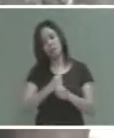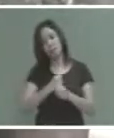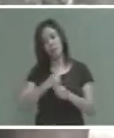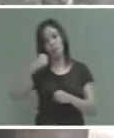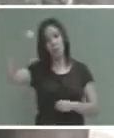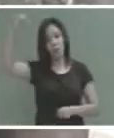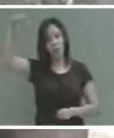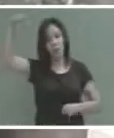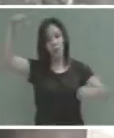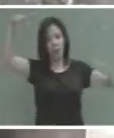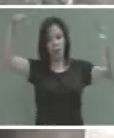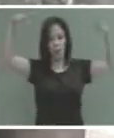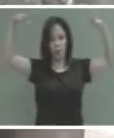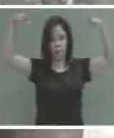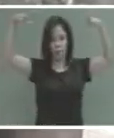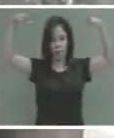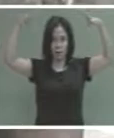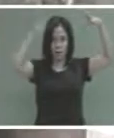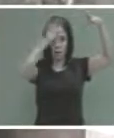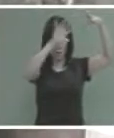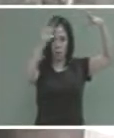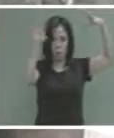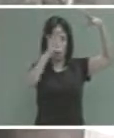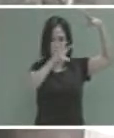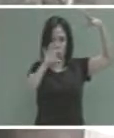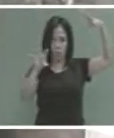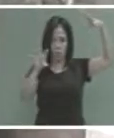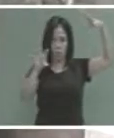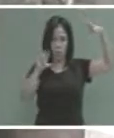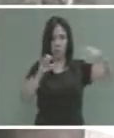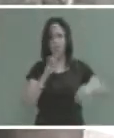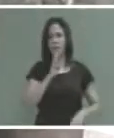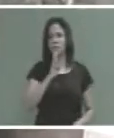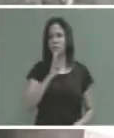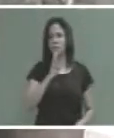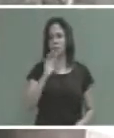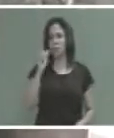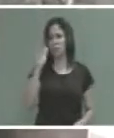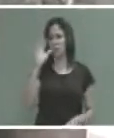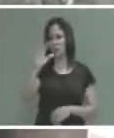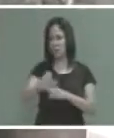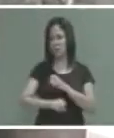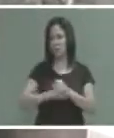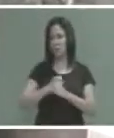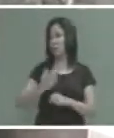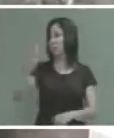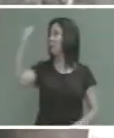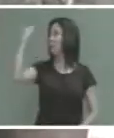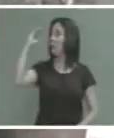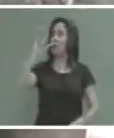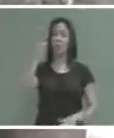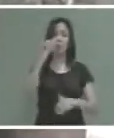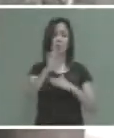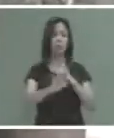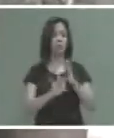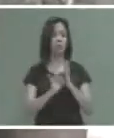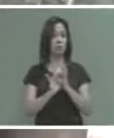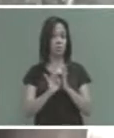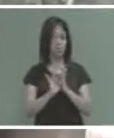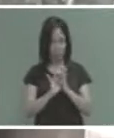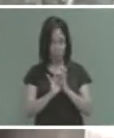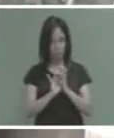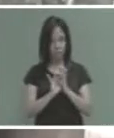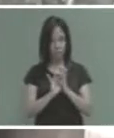lámparas, hacíamos cosas de esas. Obviamente estoy hablando de ya más de 15 años, así que eran otros tiempos, pero era esa pasión de